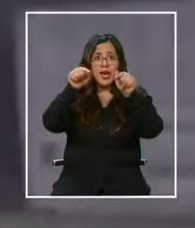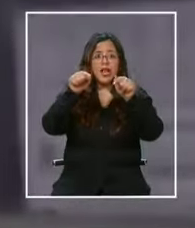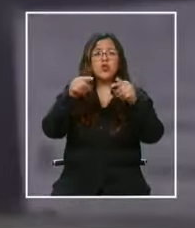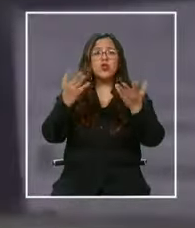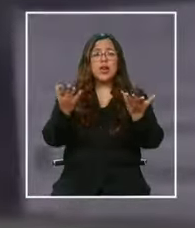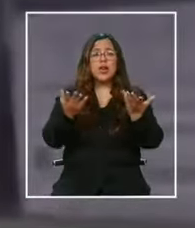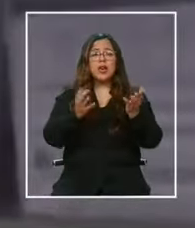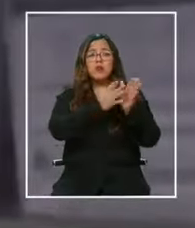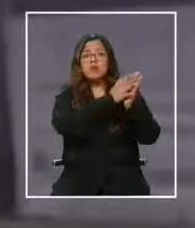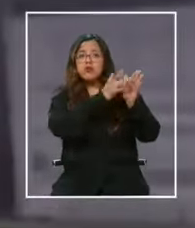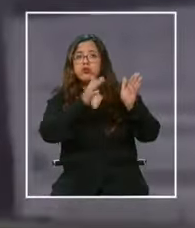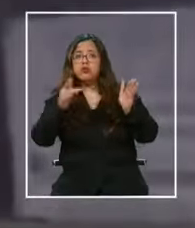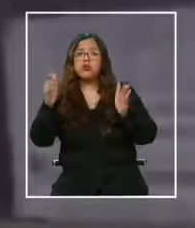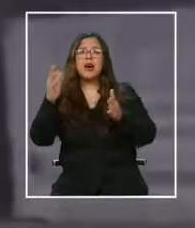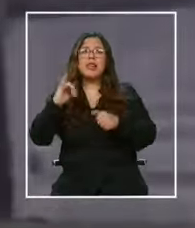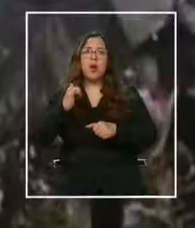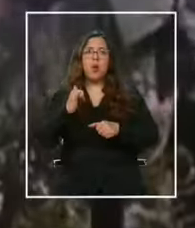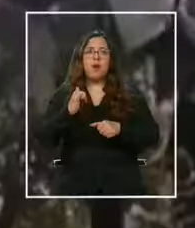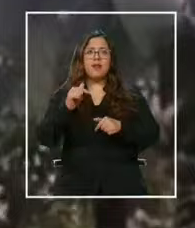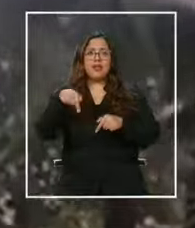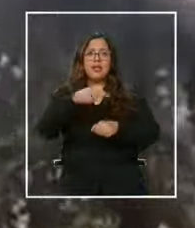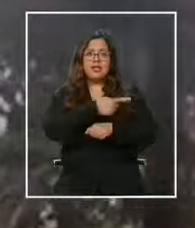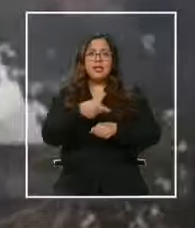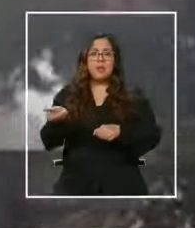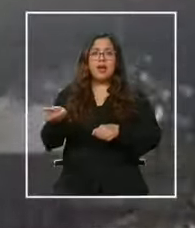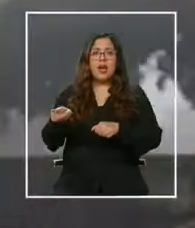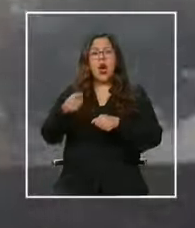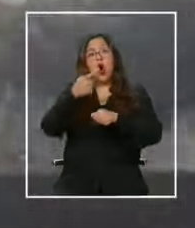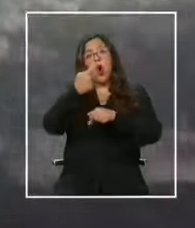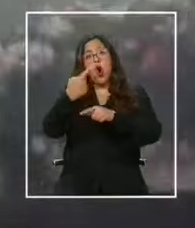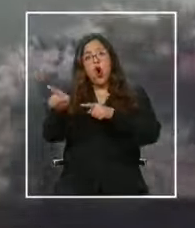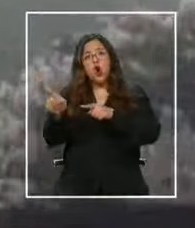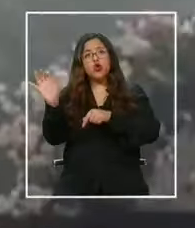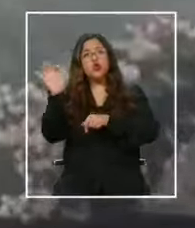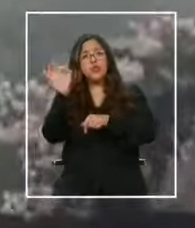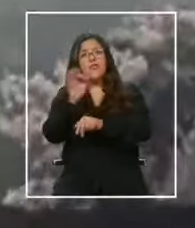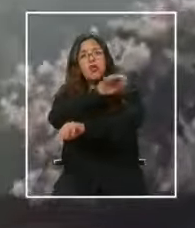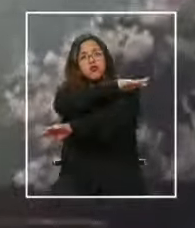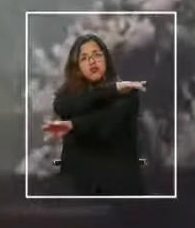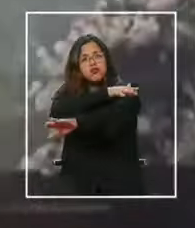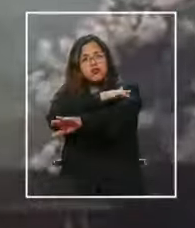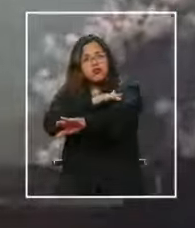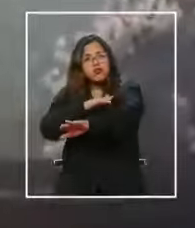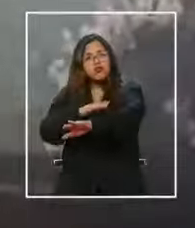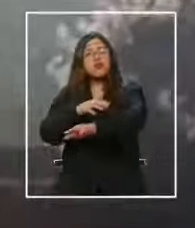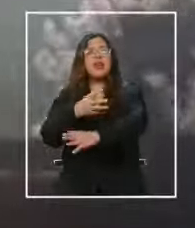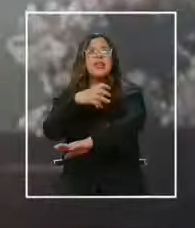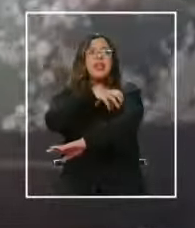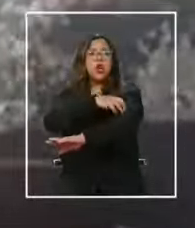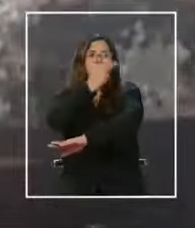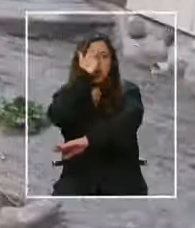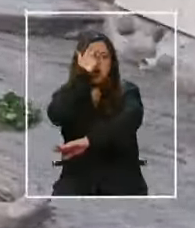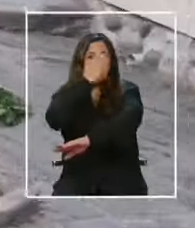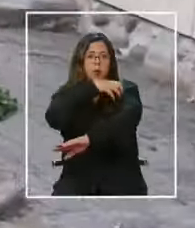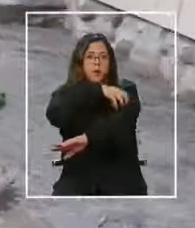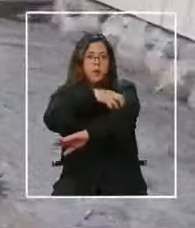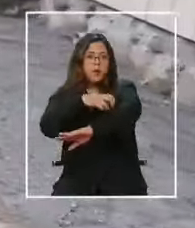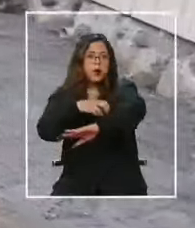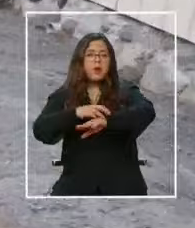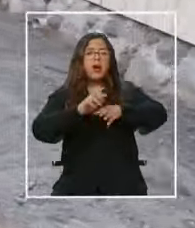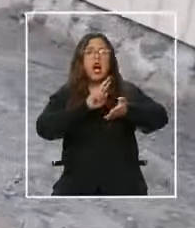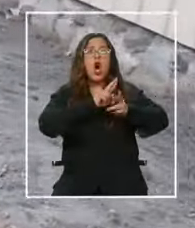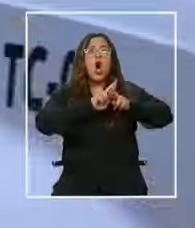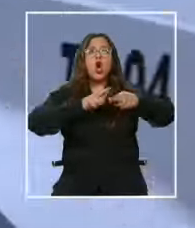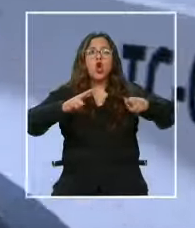se prolongue hasta el día jueves de esta semana. Otro entraría durante el día sábado, afectando entre Coquimbo y Los Ríos. El llamado